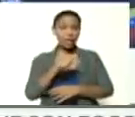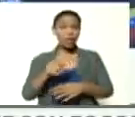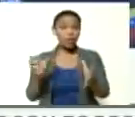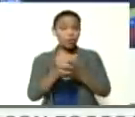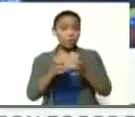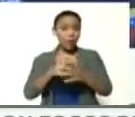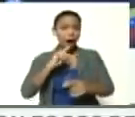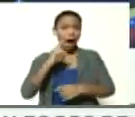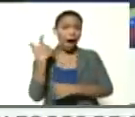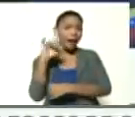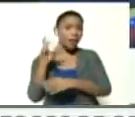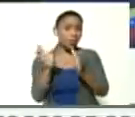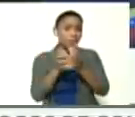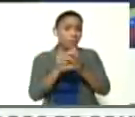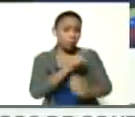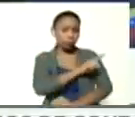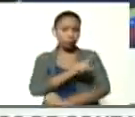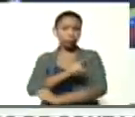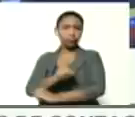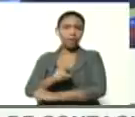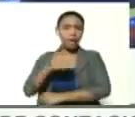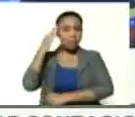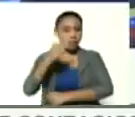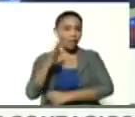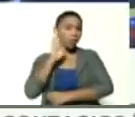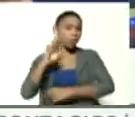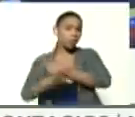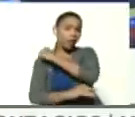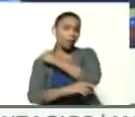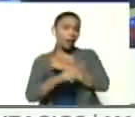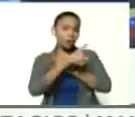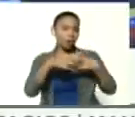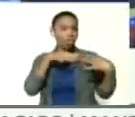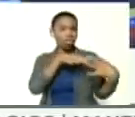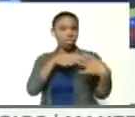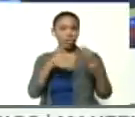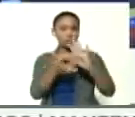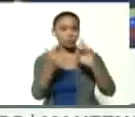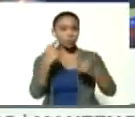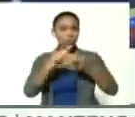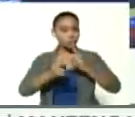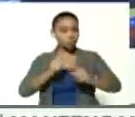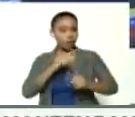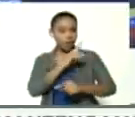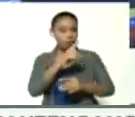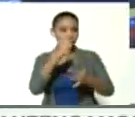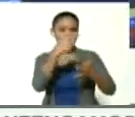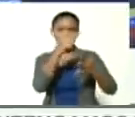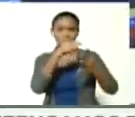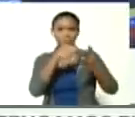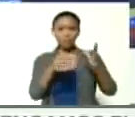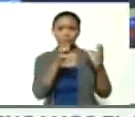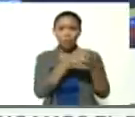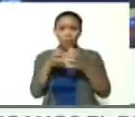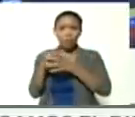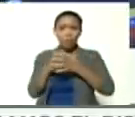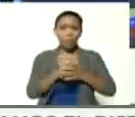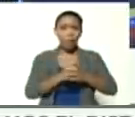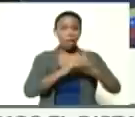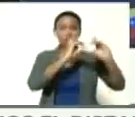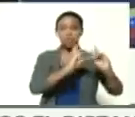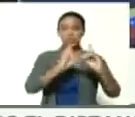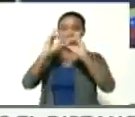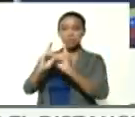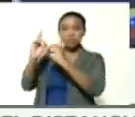manda un grupo paramilitar, en otro un grupo guerrillero, en otro lo que ellos llaman una BACRIM, en otro unas autodefensas,